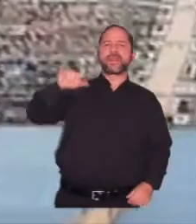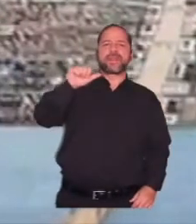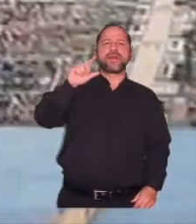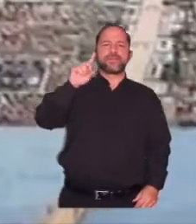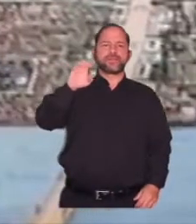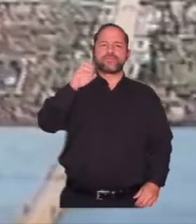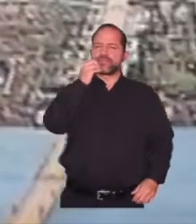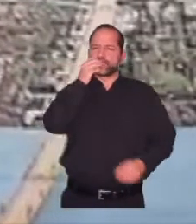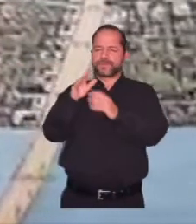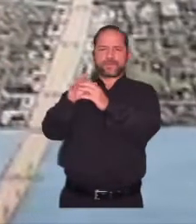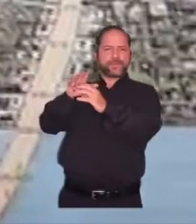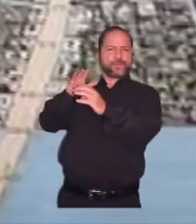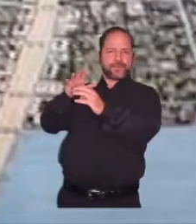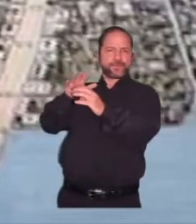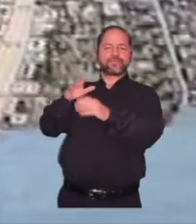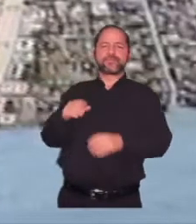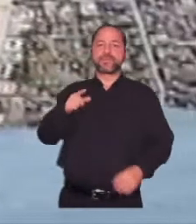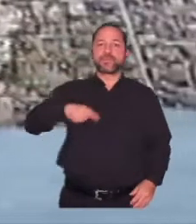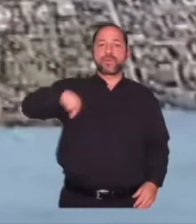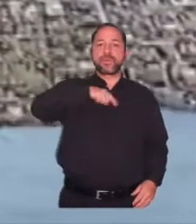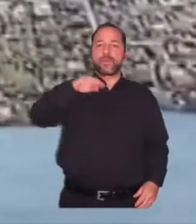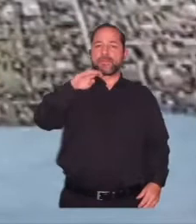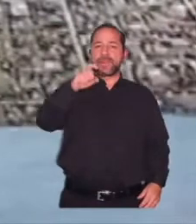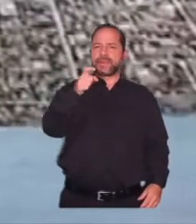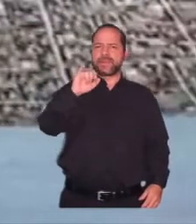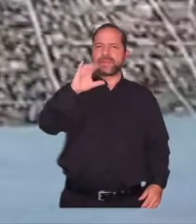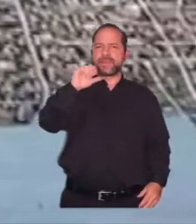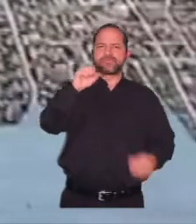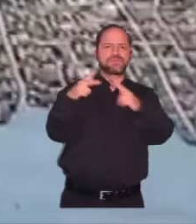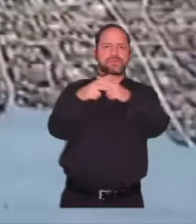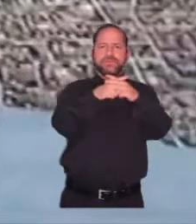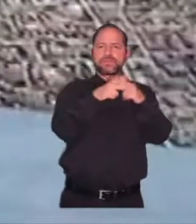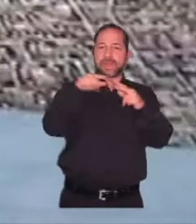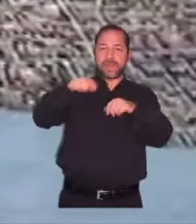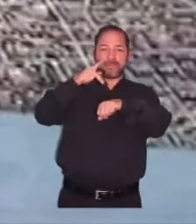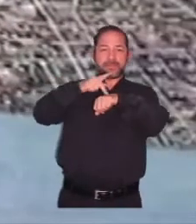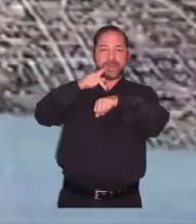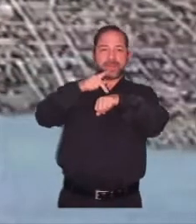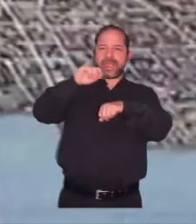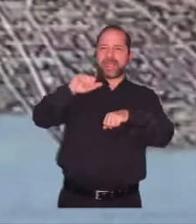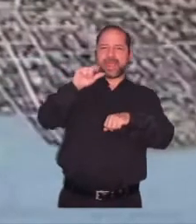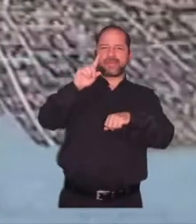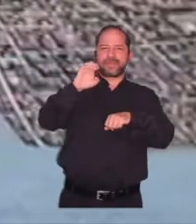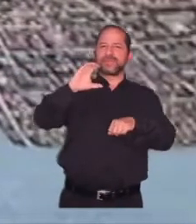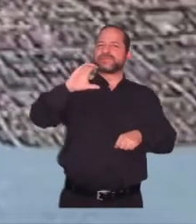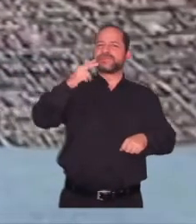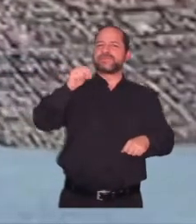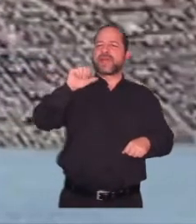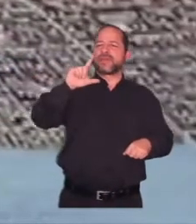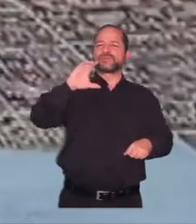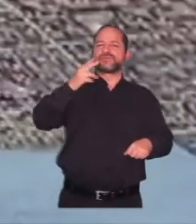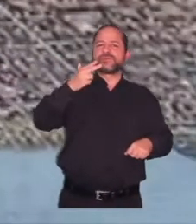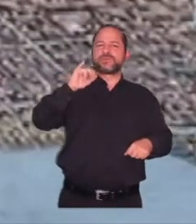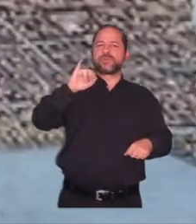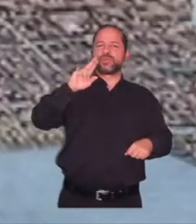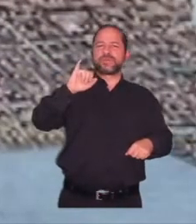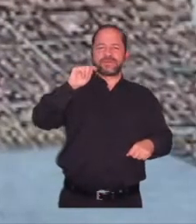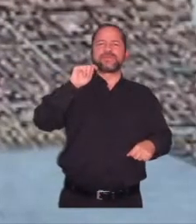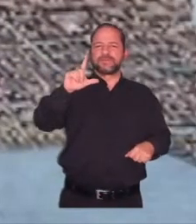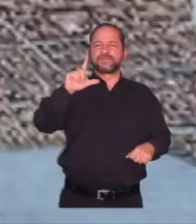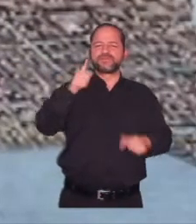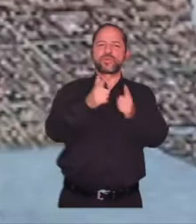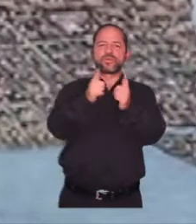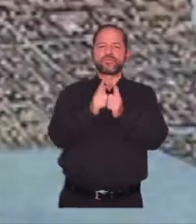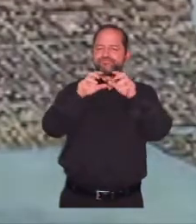alrededor del año 1325 en tanto que para 1.337 fue cuando se fundó mexico tlatelolco